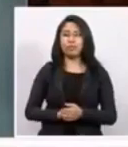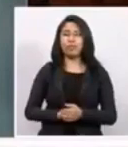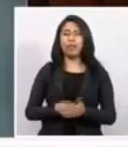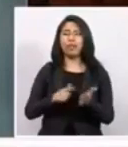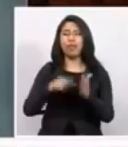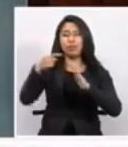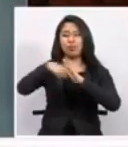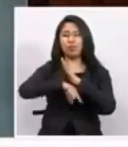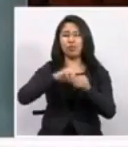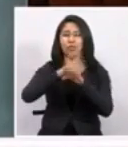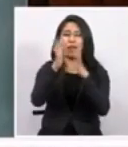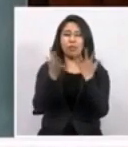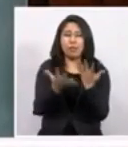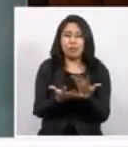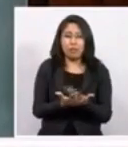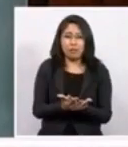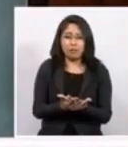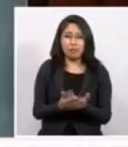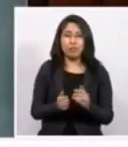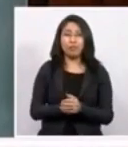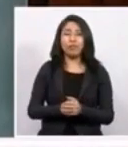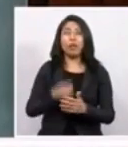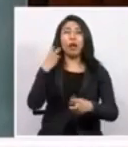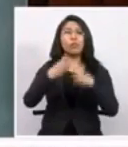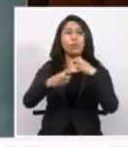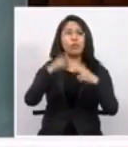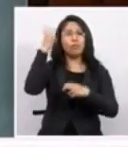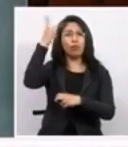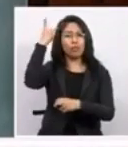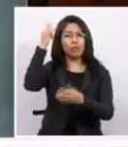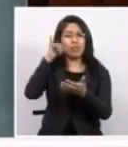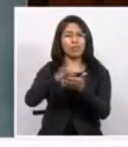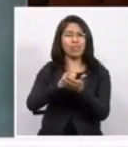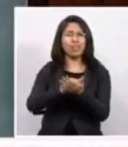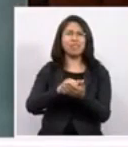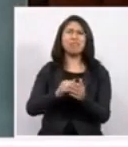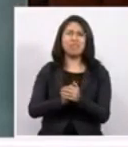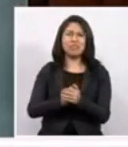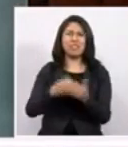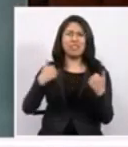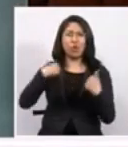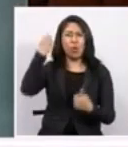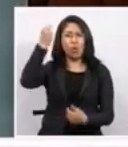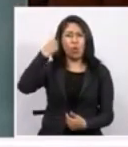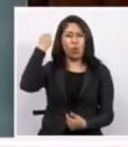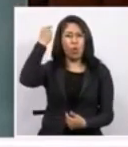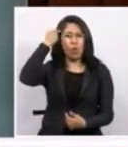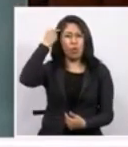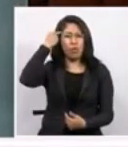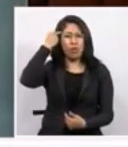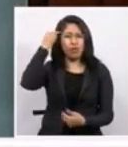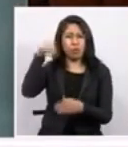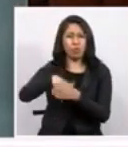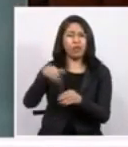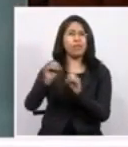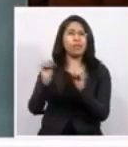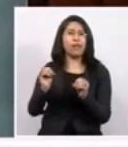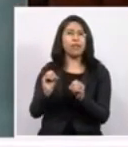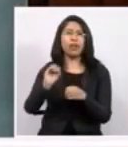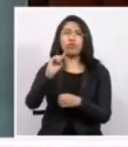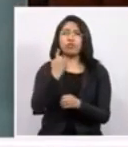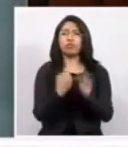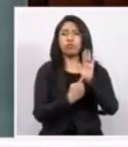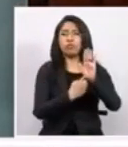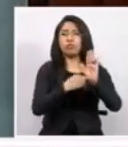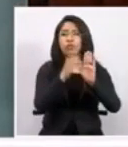profundizada con la pandemia. La crisis política que generó un gobierno que no salió de las urnas, ni del respeto de los reglamentos de la